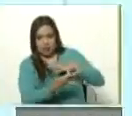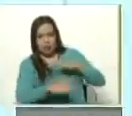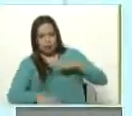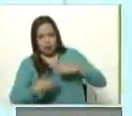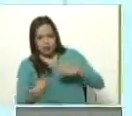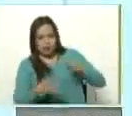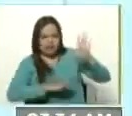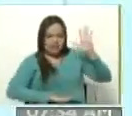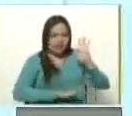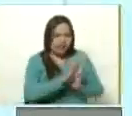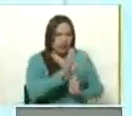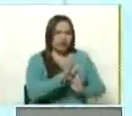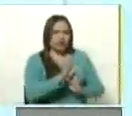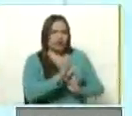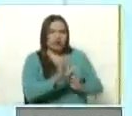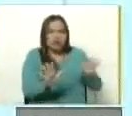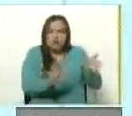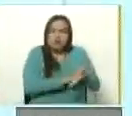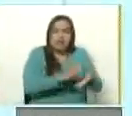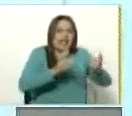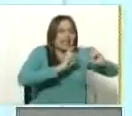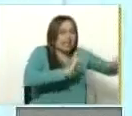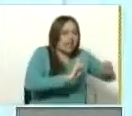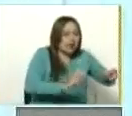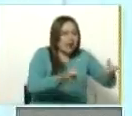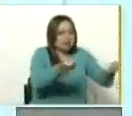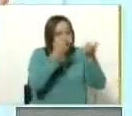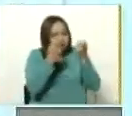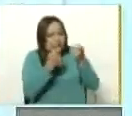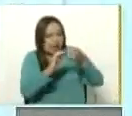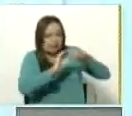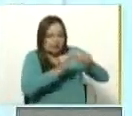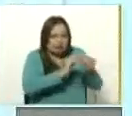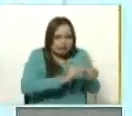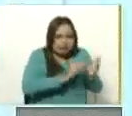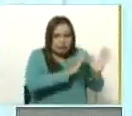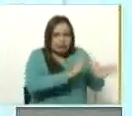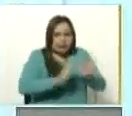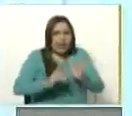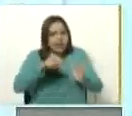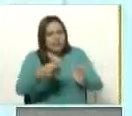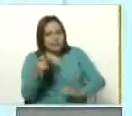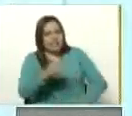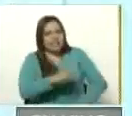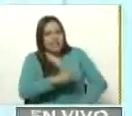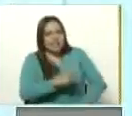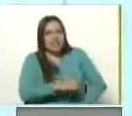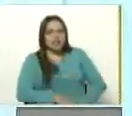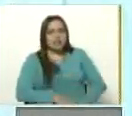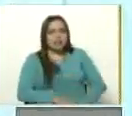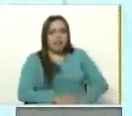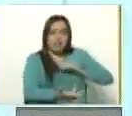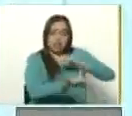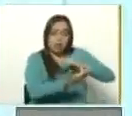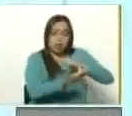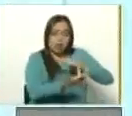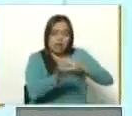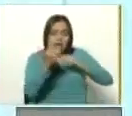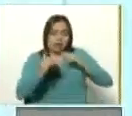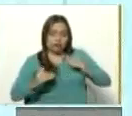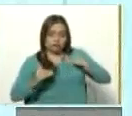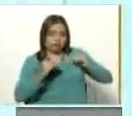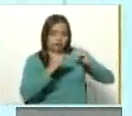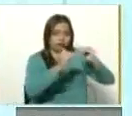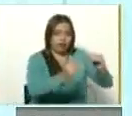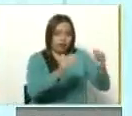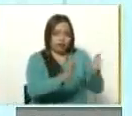ese desarrollo en cuanto a contenido, formación, producción, se necesita también contar con un equipamiento tecnológico que vaya a la par, además de